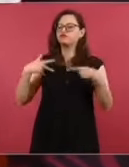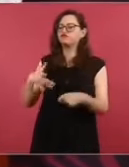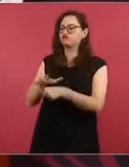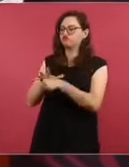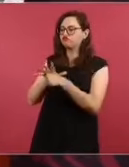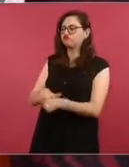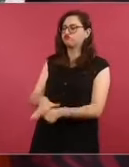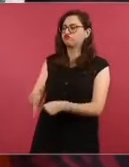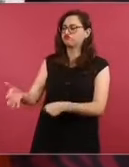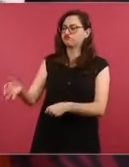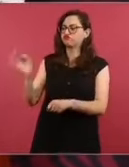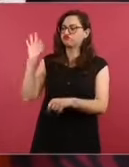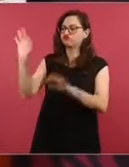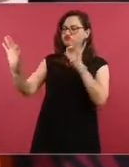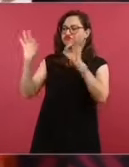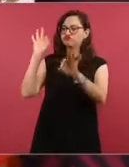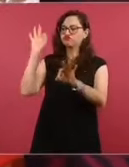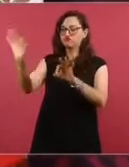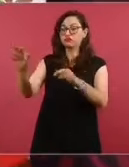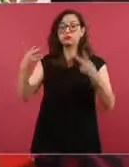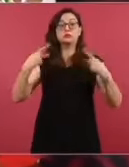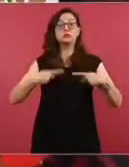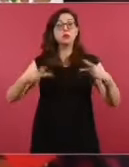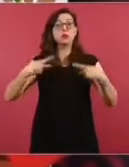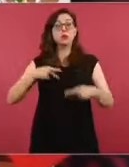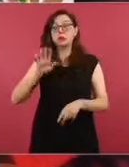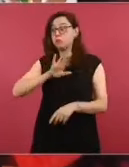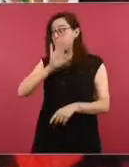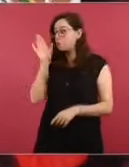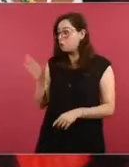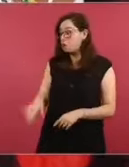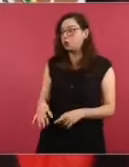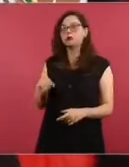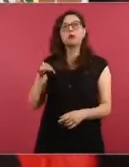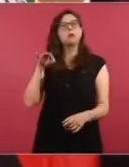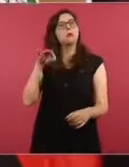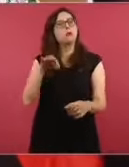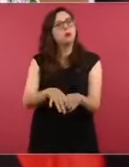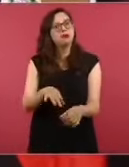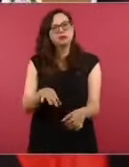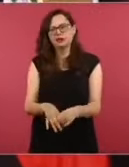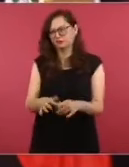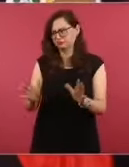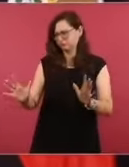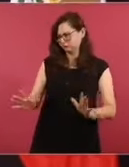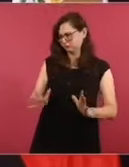de que votan los finados o votaban los finados,